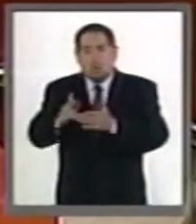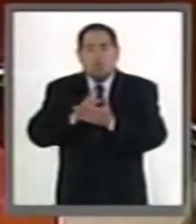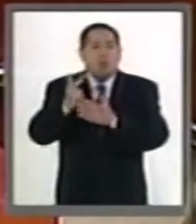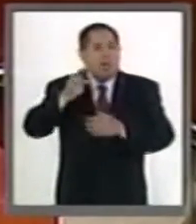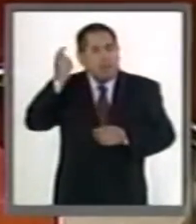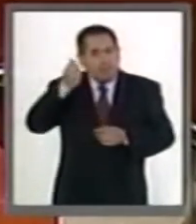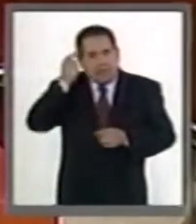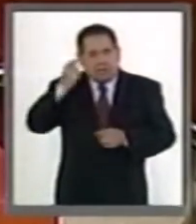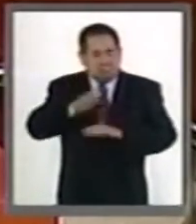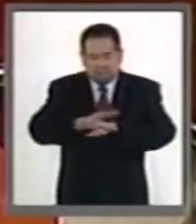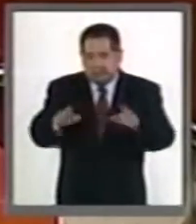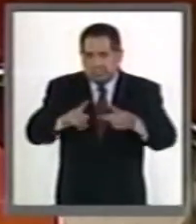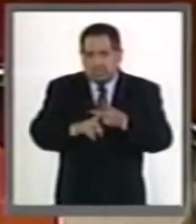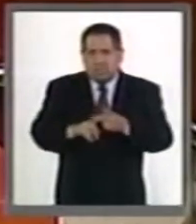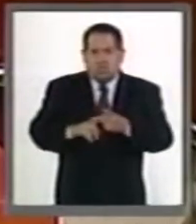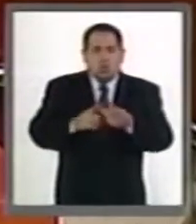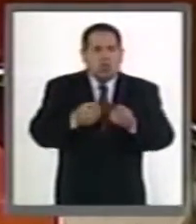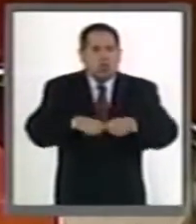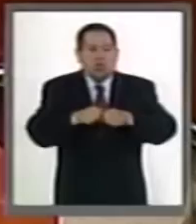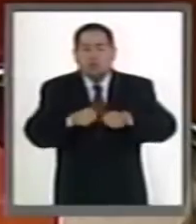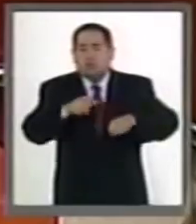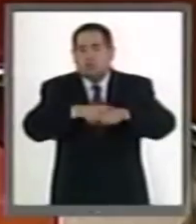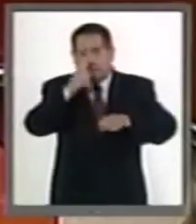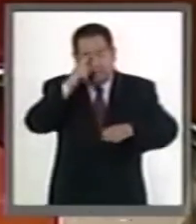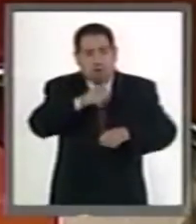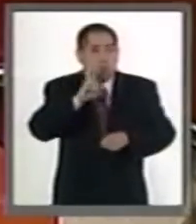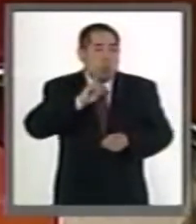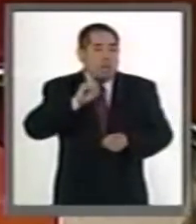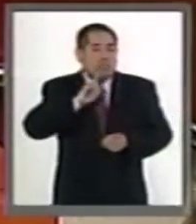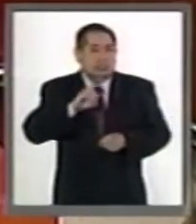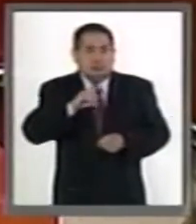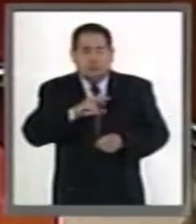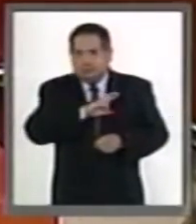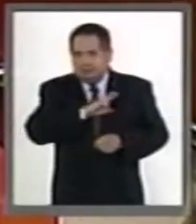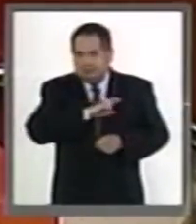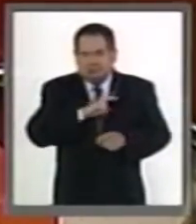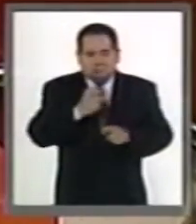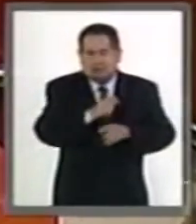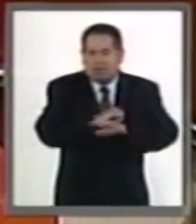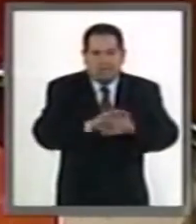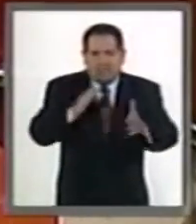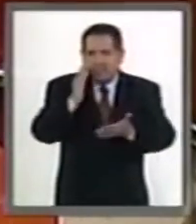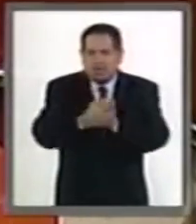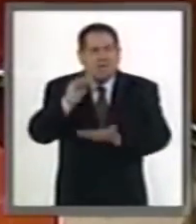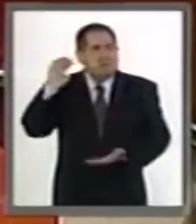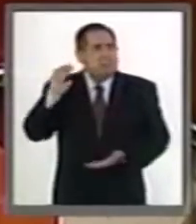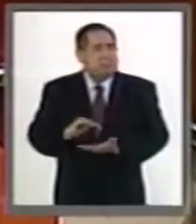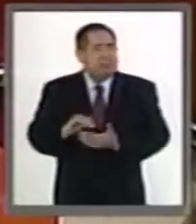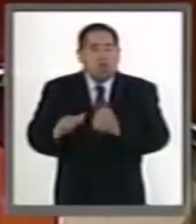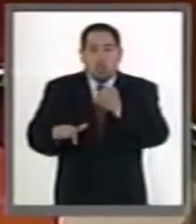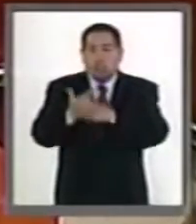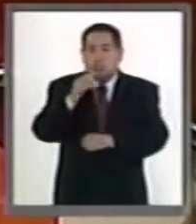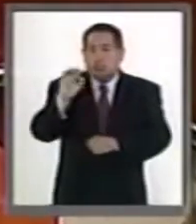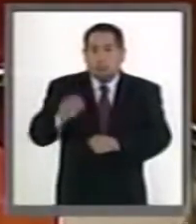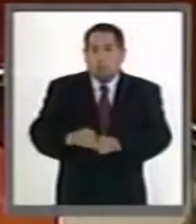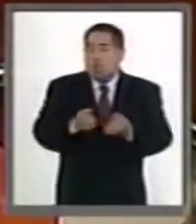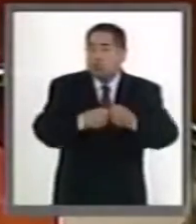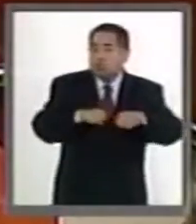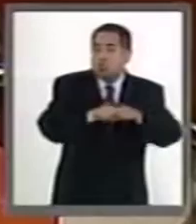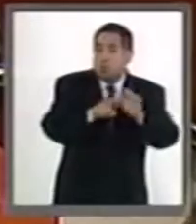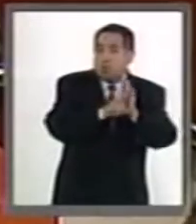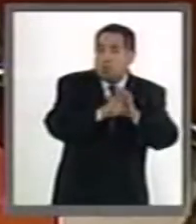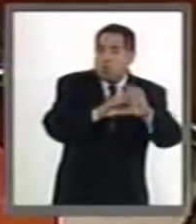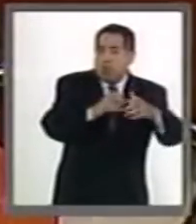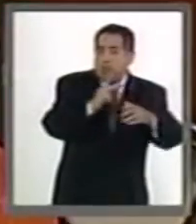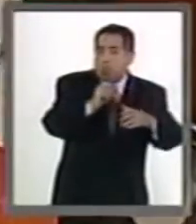becas, la desaparición del programa social para jefas de familia, una reducción de casi el 12% en el Seguro Popular, la disminución